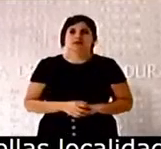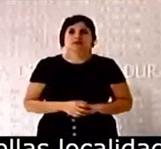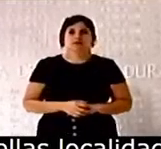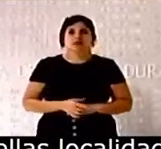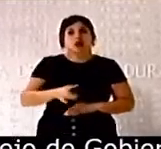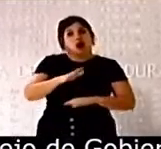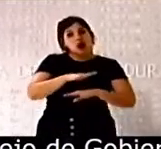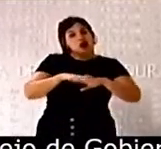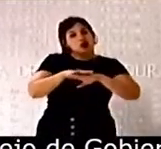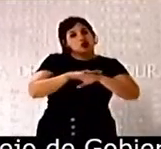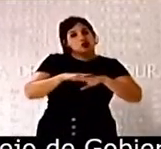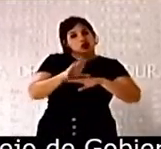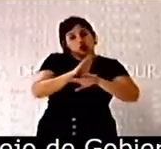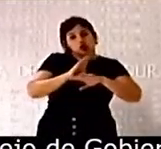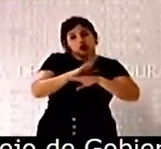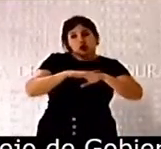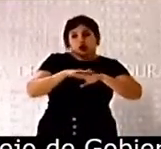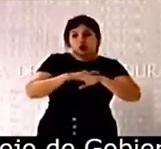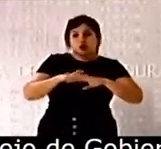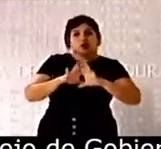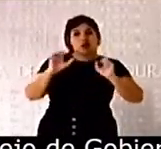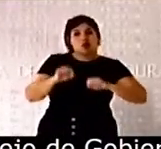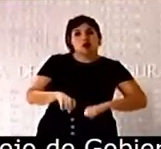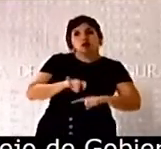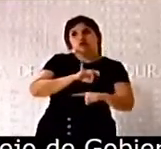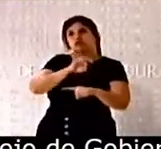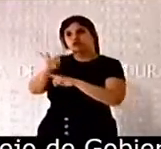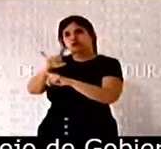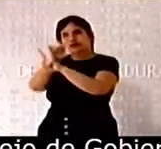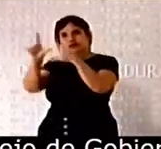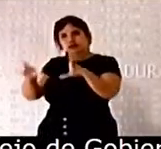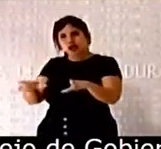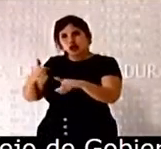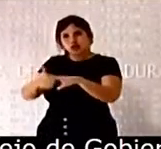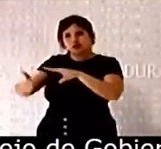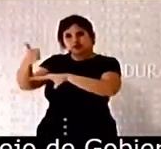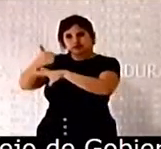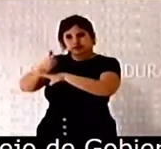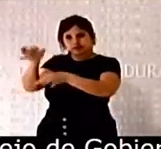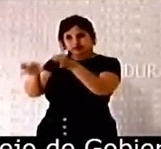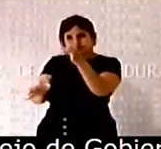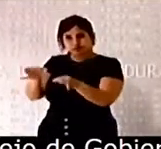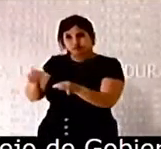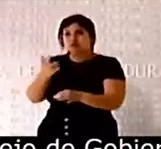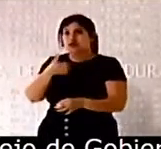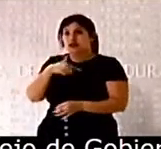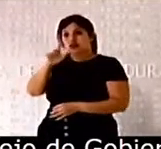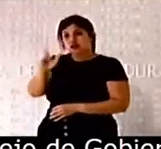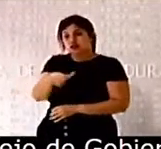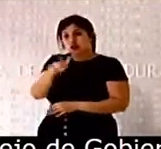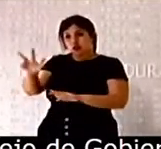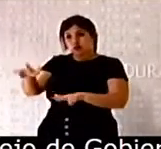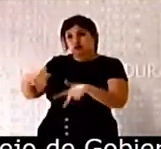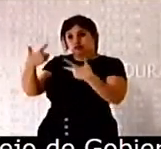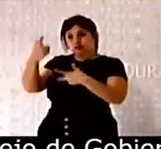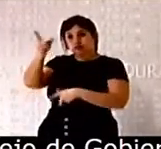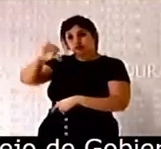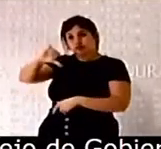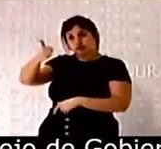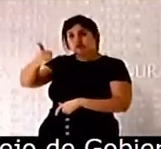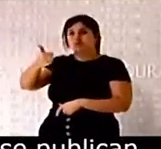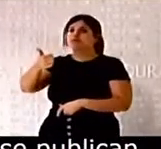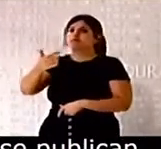se autorizan o no se autorizan, y si se autorizan se publican en el DOE, entran en vigor y tendrán una fecha cierta de